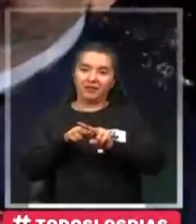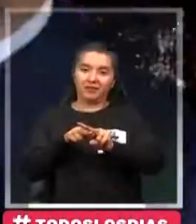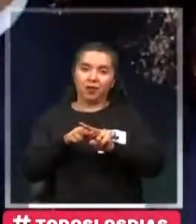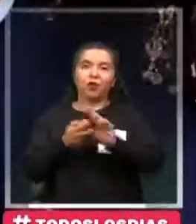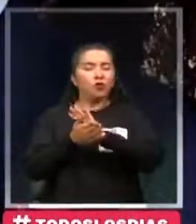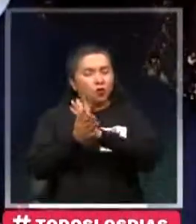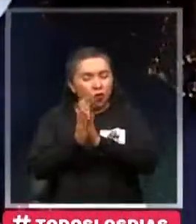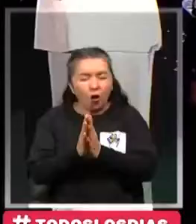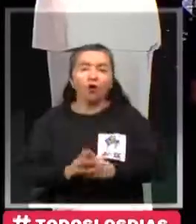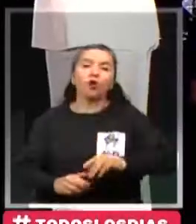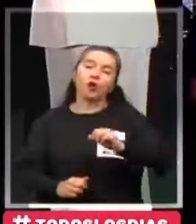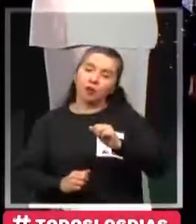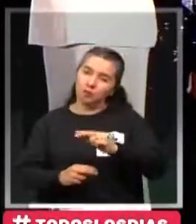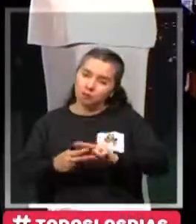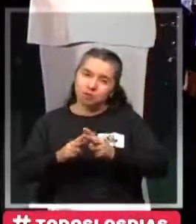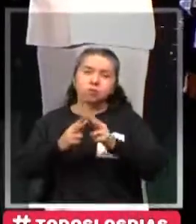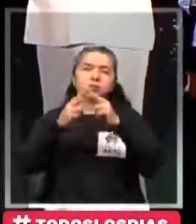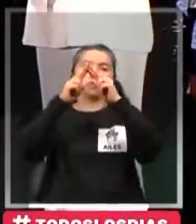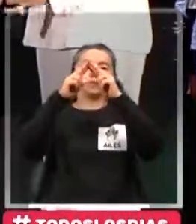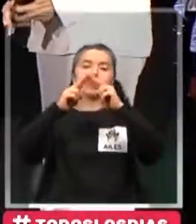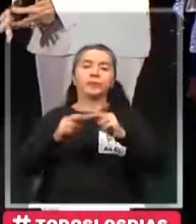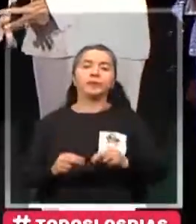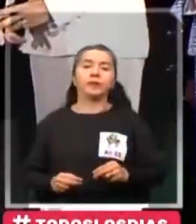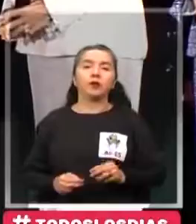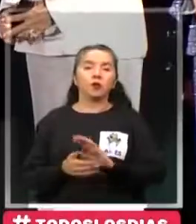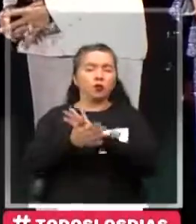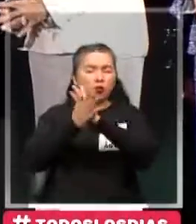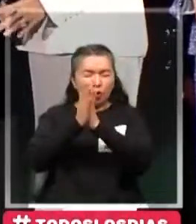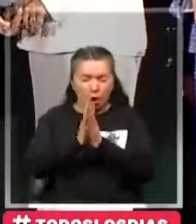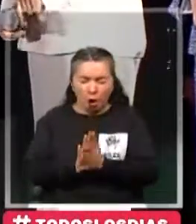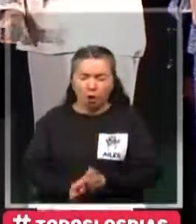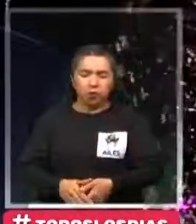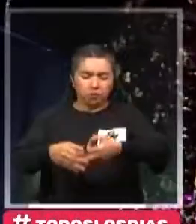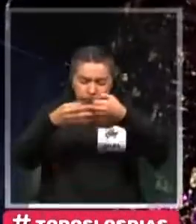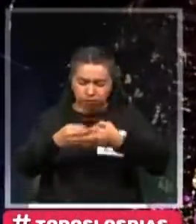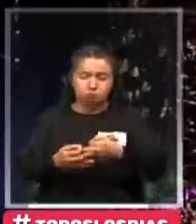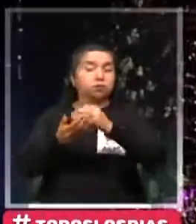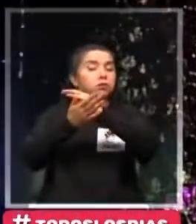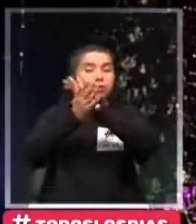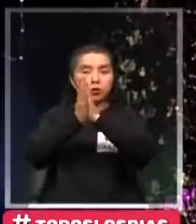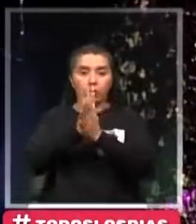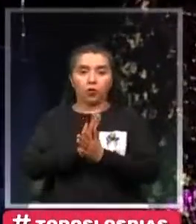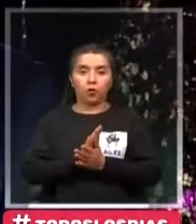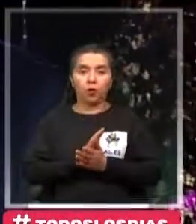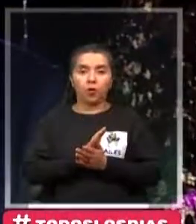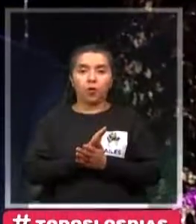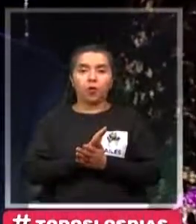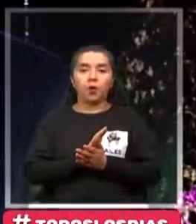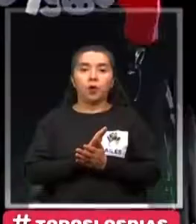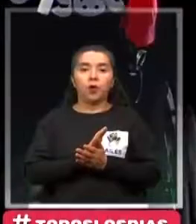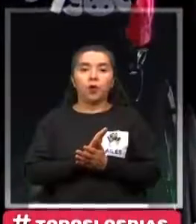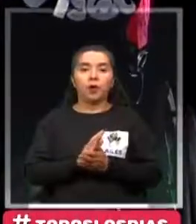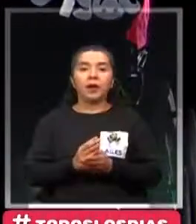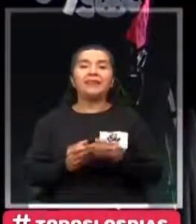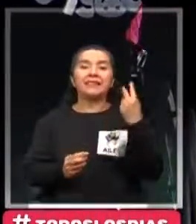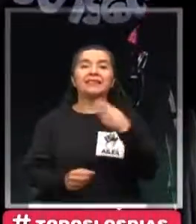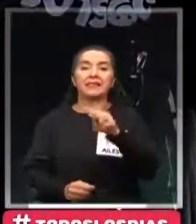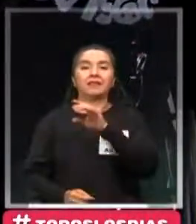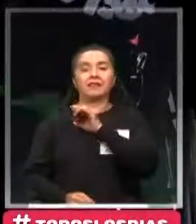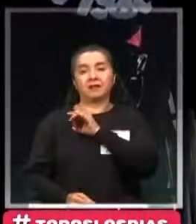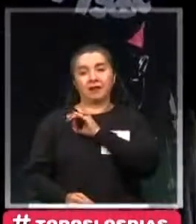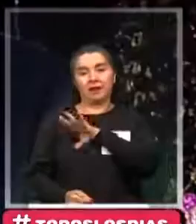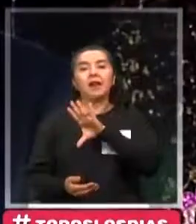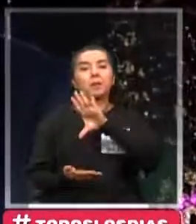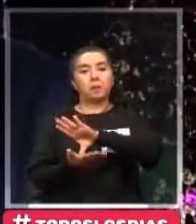hemos construido, todo, absolutamente todo, es parte de este país. Esto